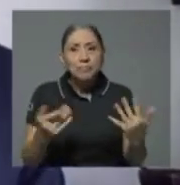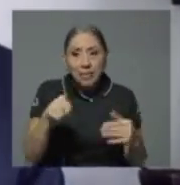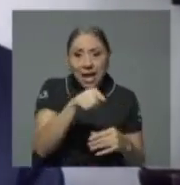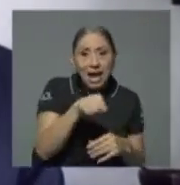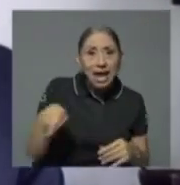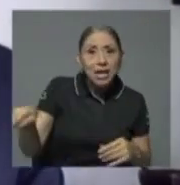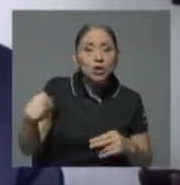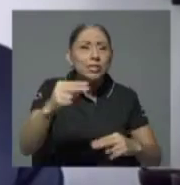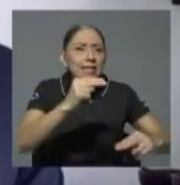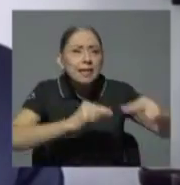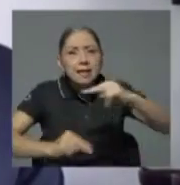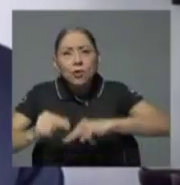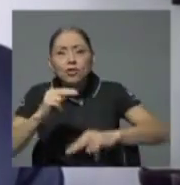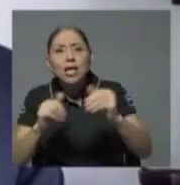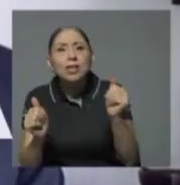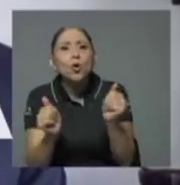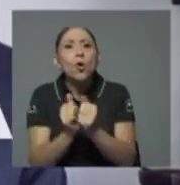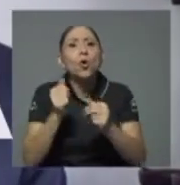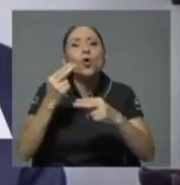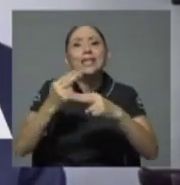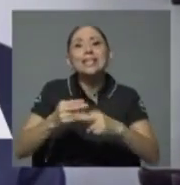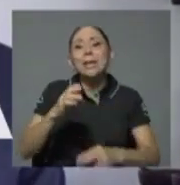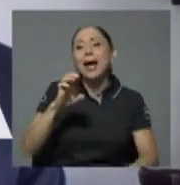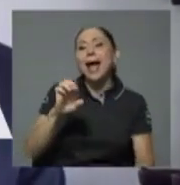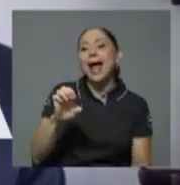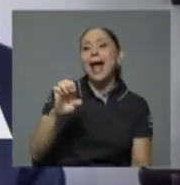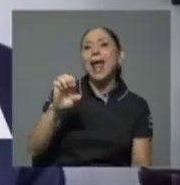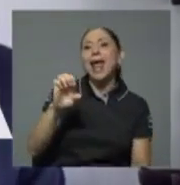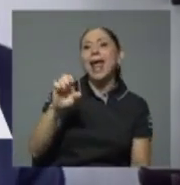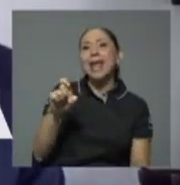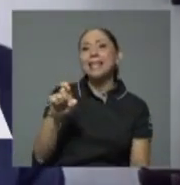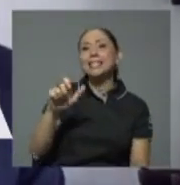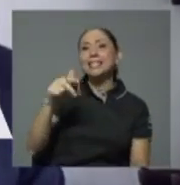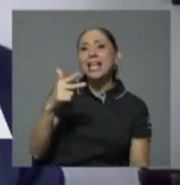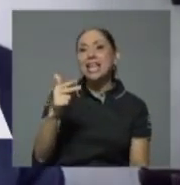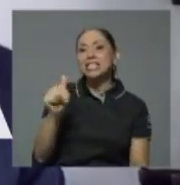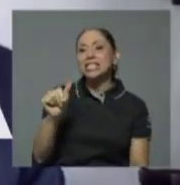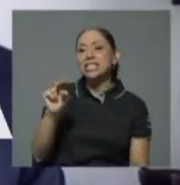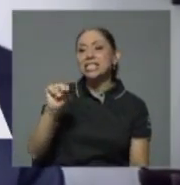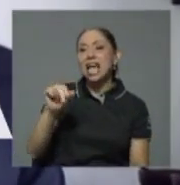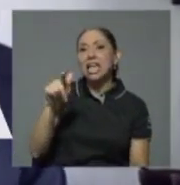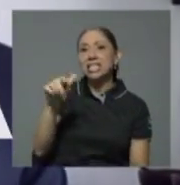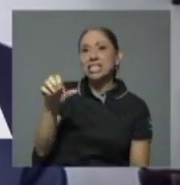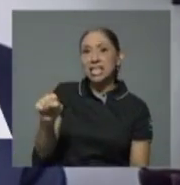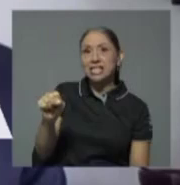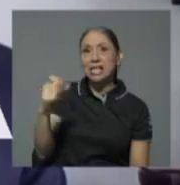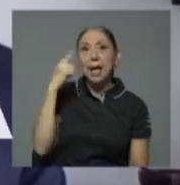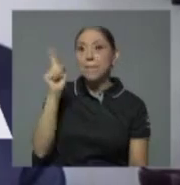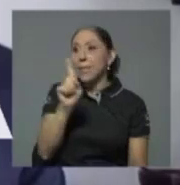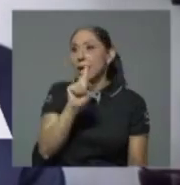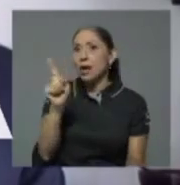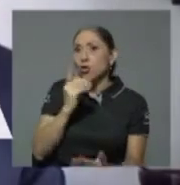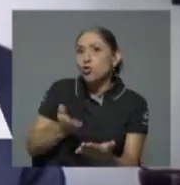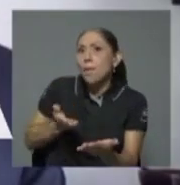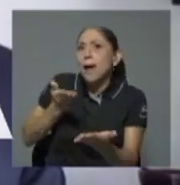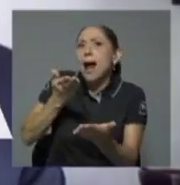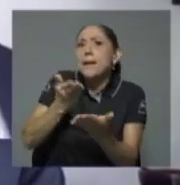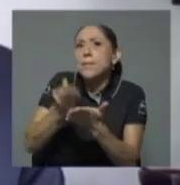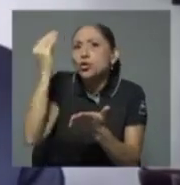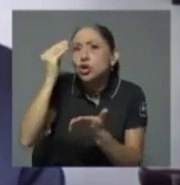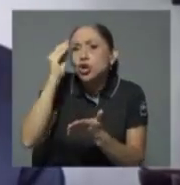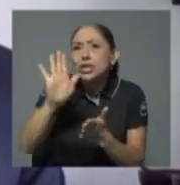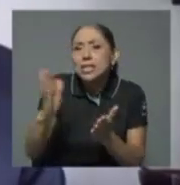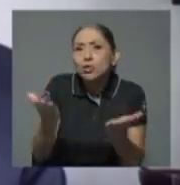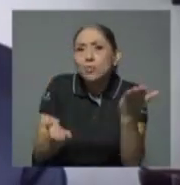negociaciones con lo que se llama exchanges, para no tomar posiciones en sus balances, es decir, que están obligados por ley